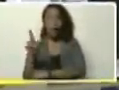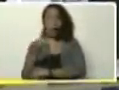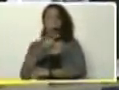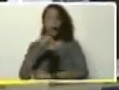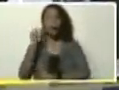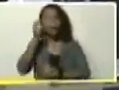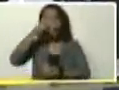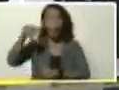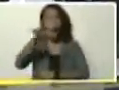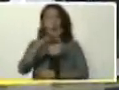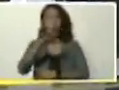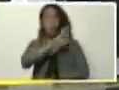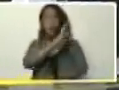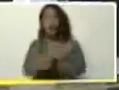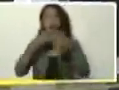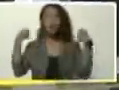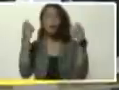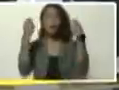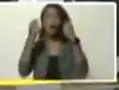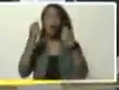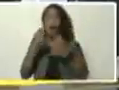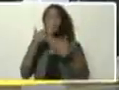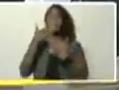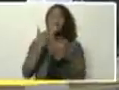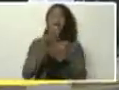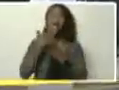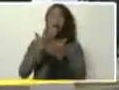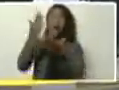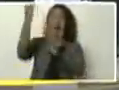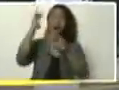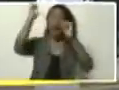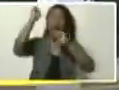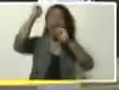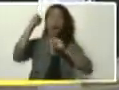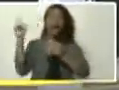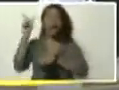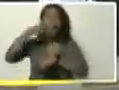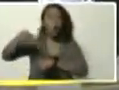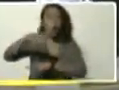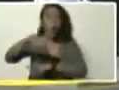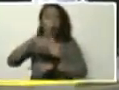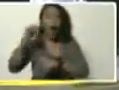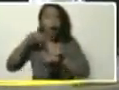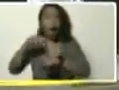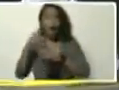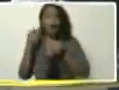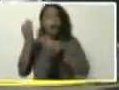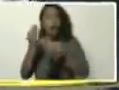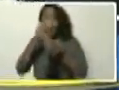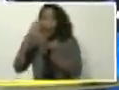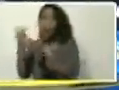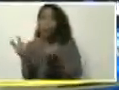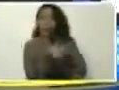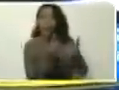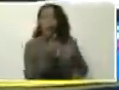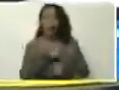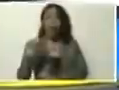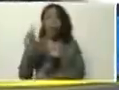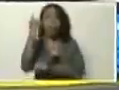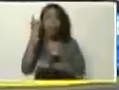El pueblo, el Poder Popular lo aclama desde estos espacios, dándole la bienvenida también a la